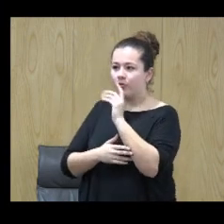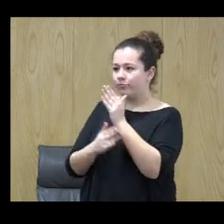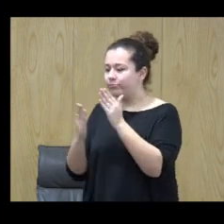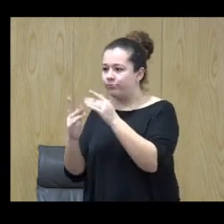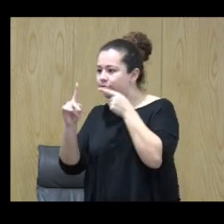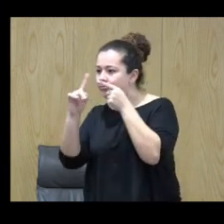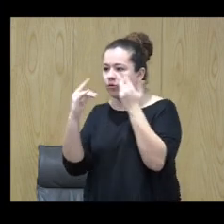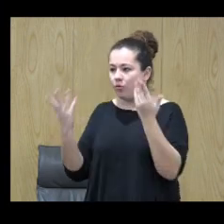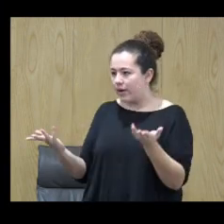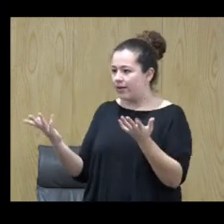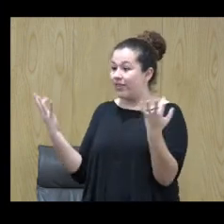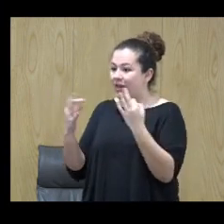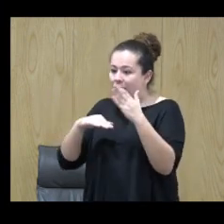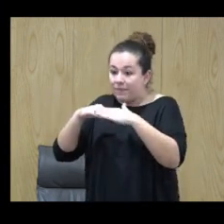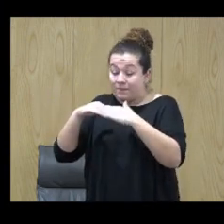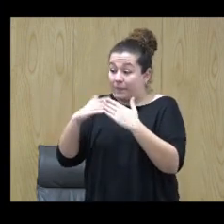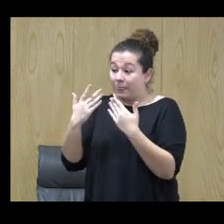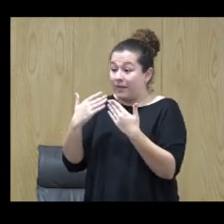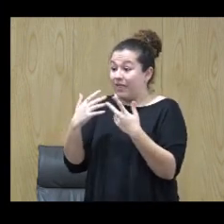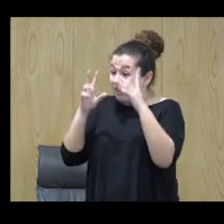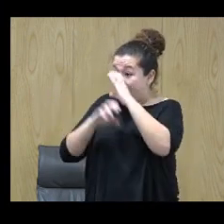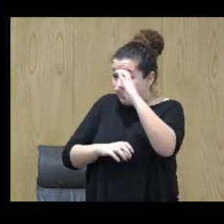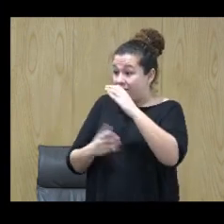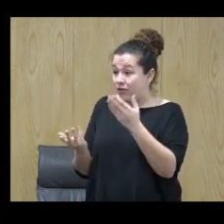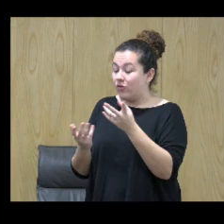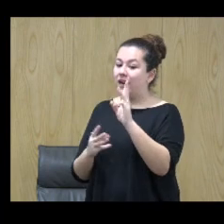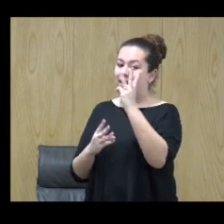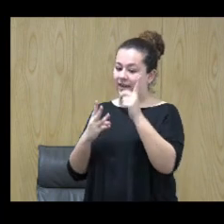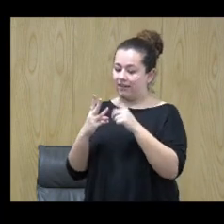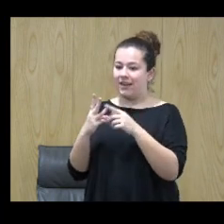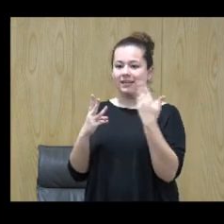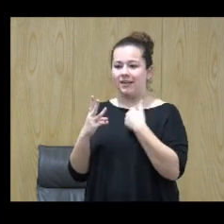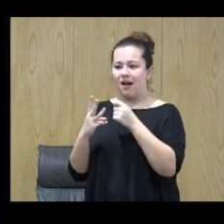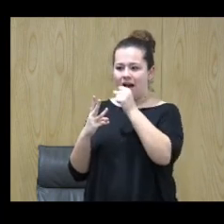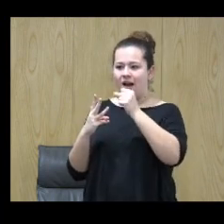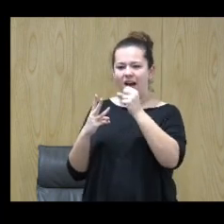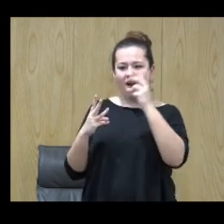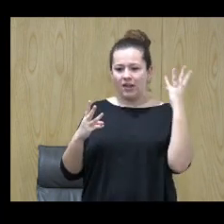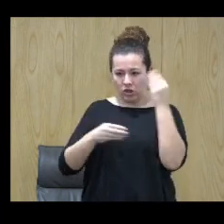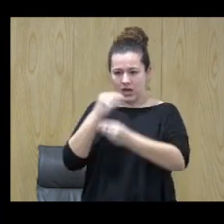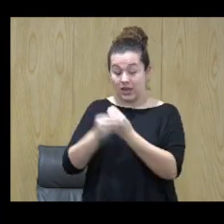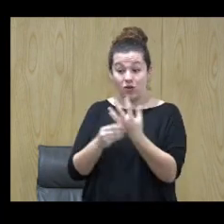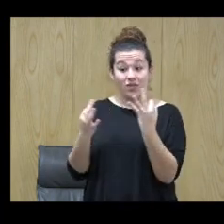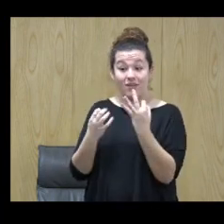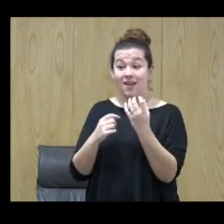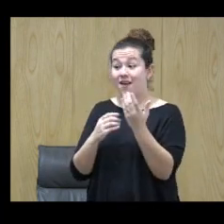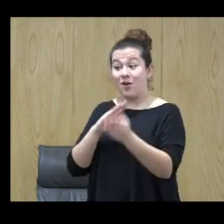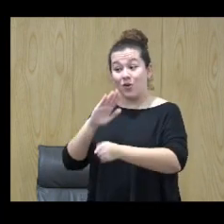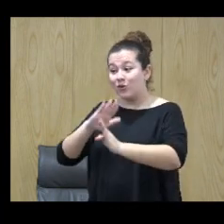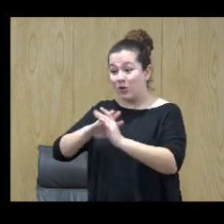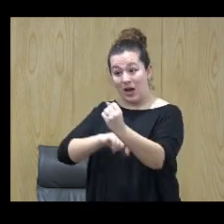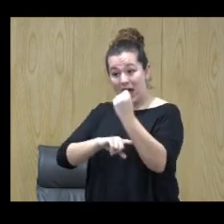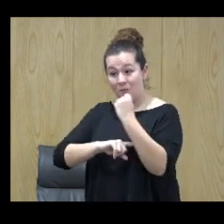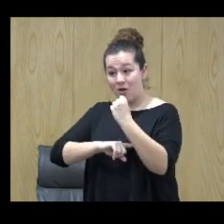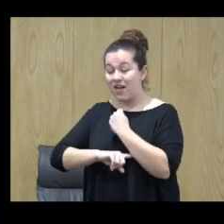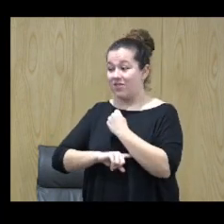fundamentados científicamente. Y la tercera, bueno, y esto lo llevamos haciendo muchos años, es continuar, que nos continuéis apoyando para que